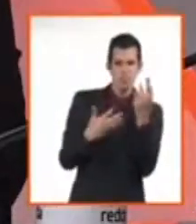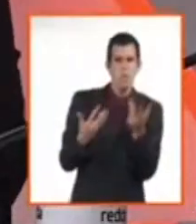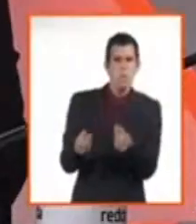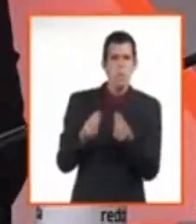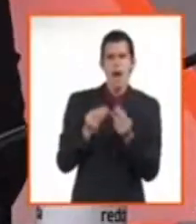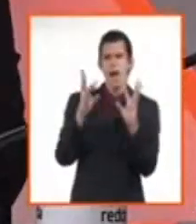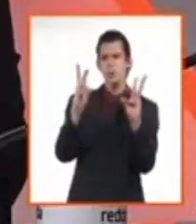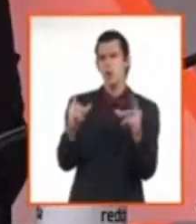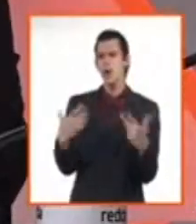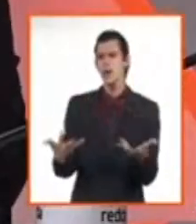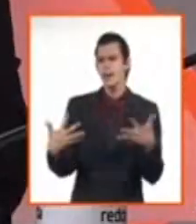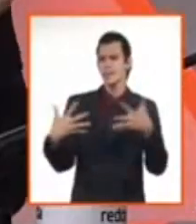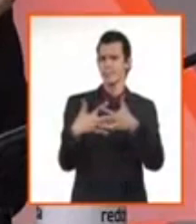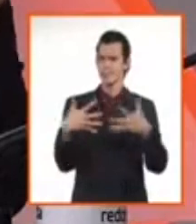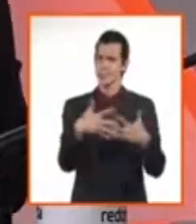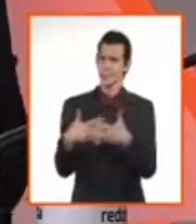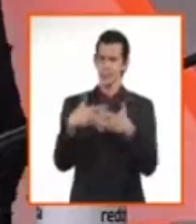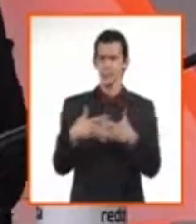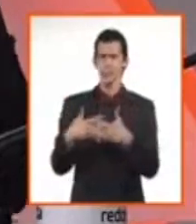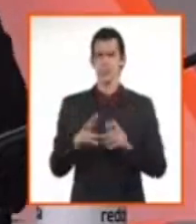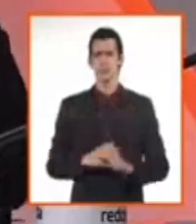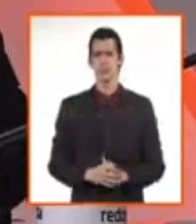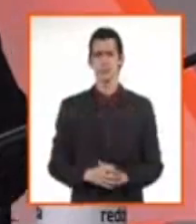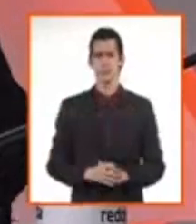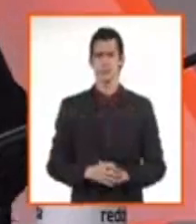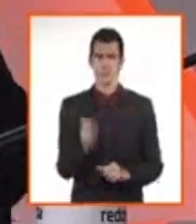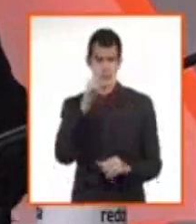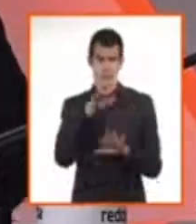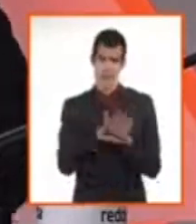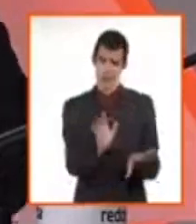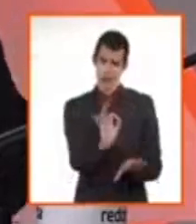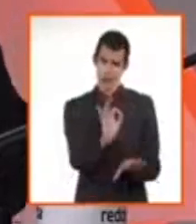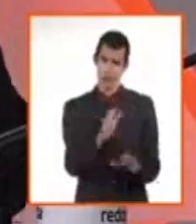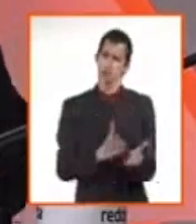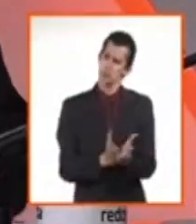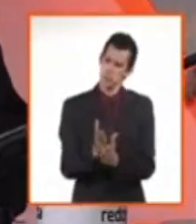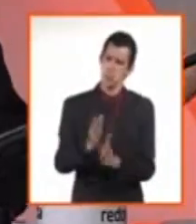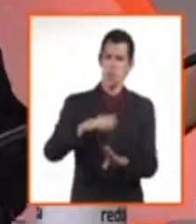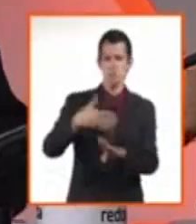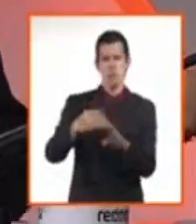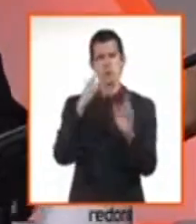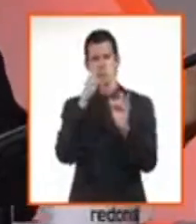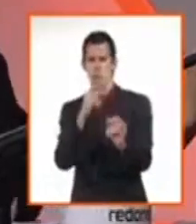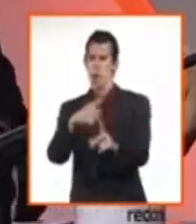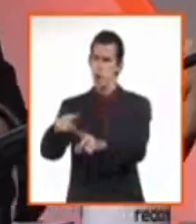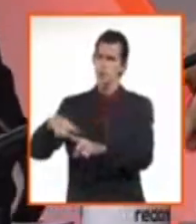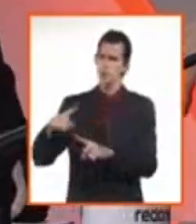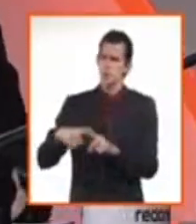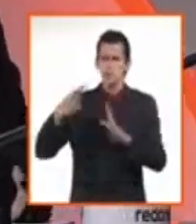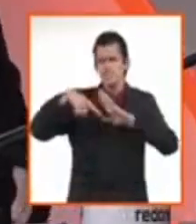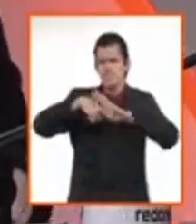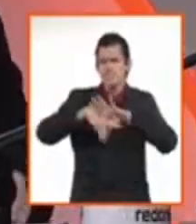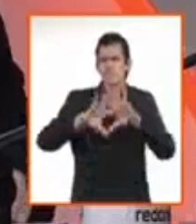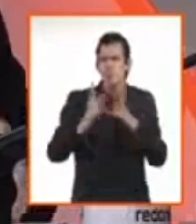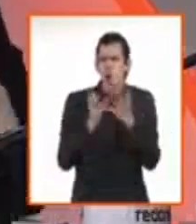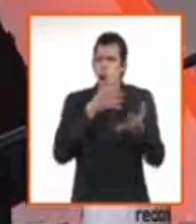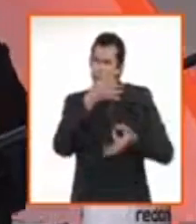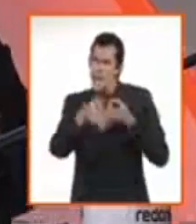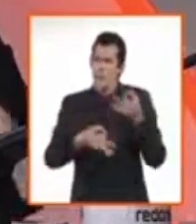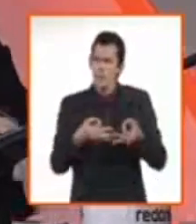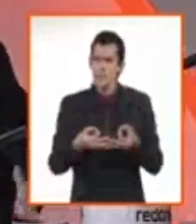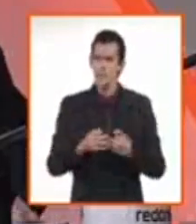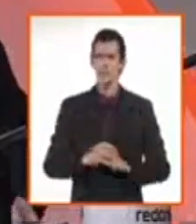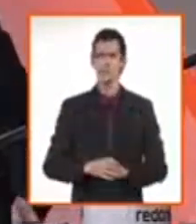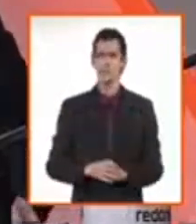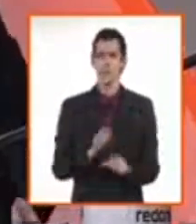tenido lugar en los ángeles habrá más detalles en el noticiero de televisión en otros espacios formativo se conociera qué pasa con la marcha que comienza